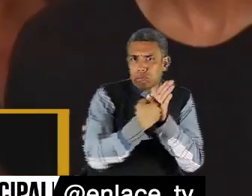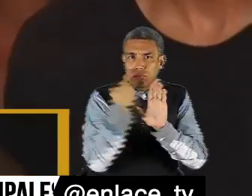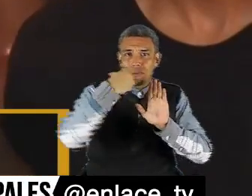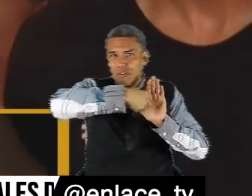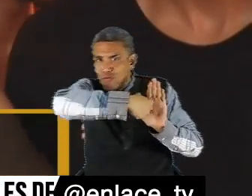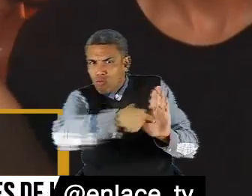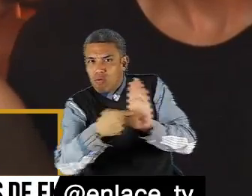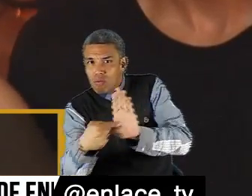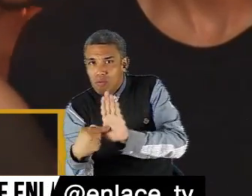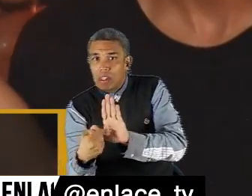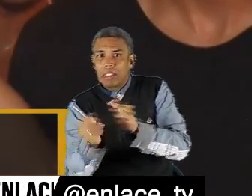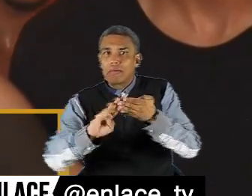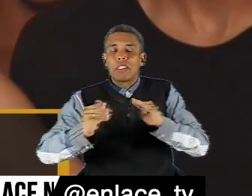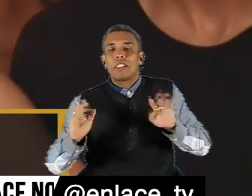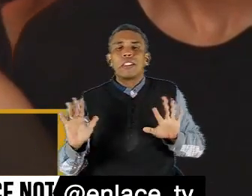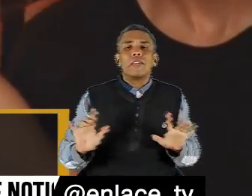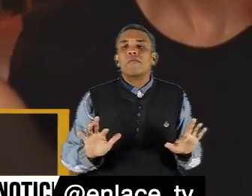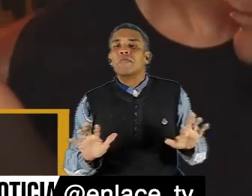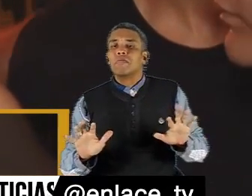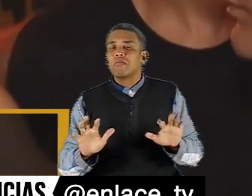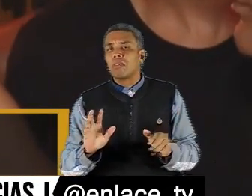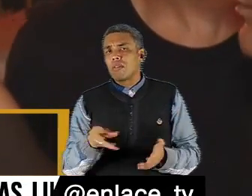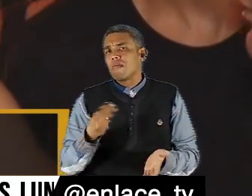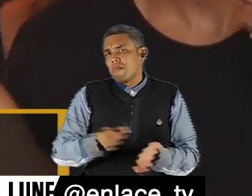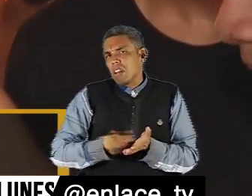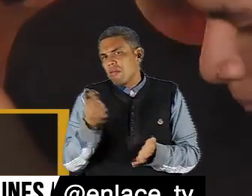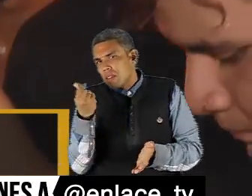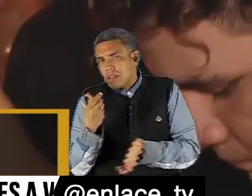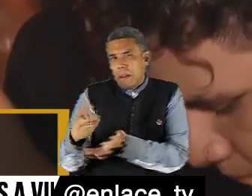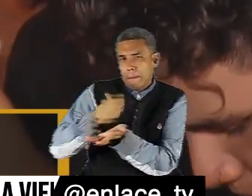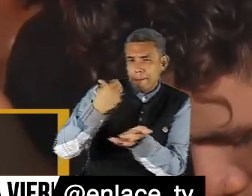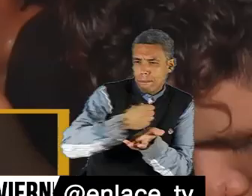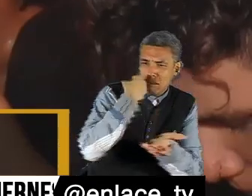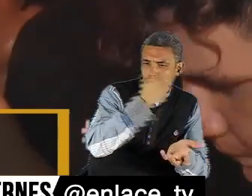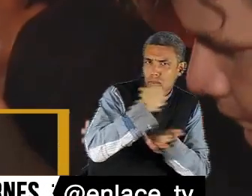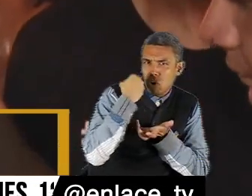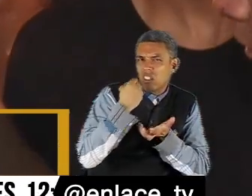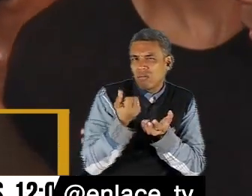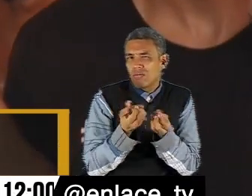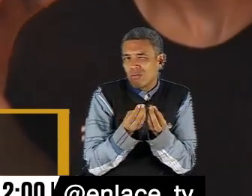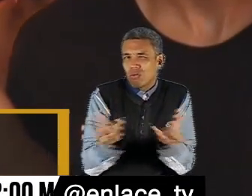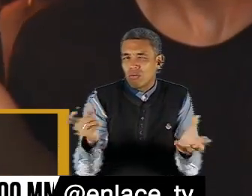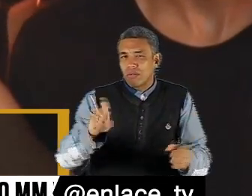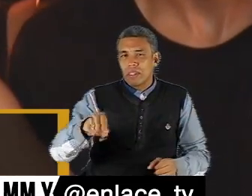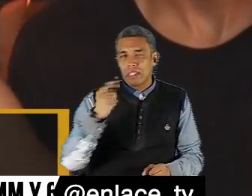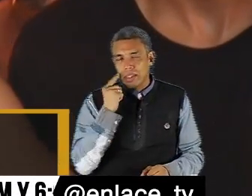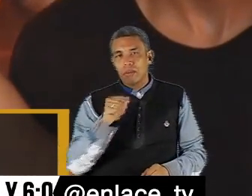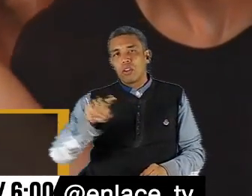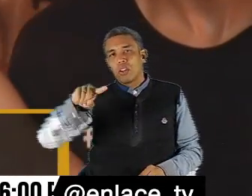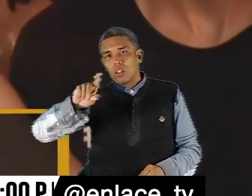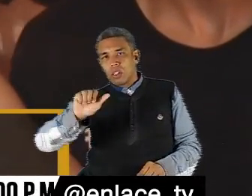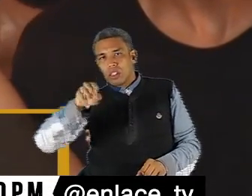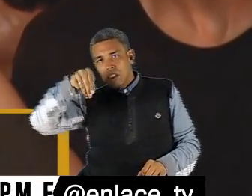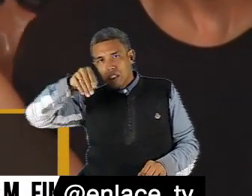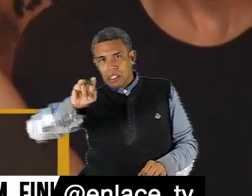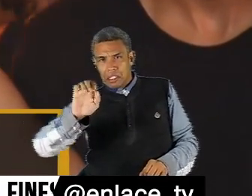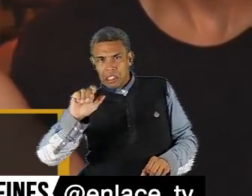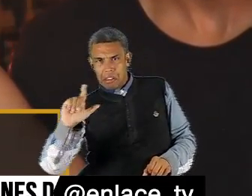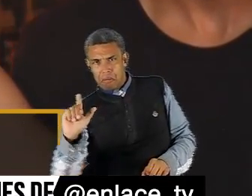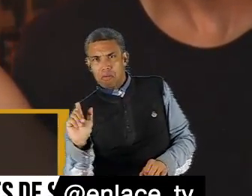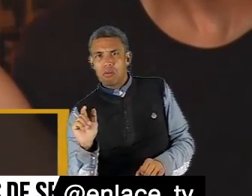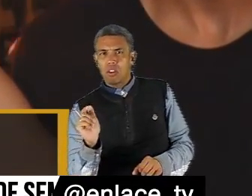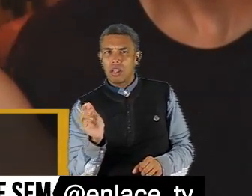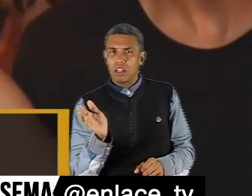económicos. Con artistas independientes de la ciudad, sí, chicos que hacen teatro como Samuel Lascano, Lady Niño, sí,